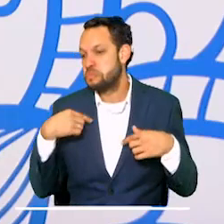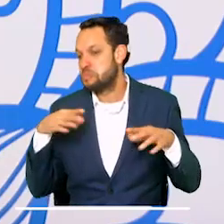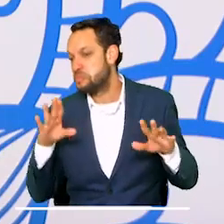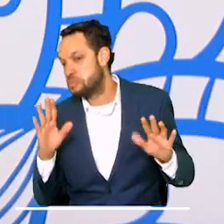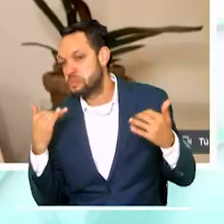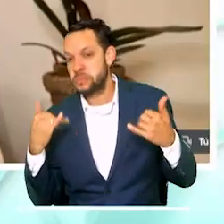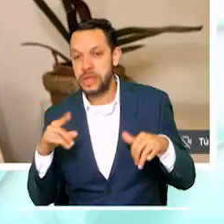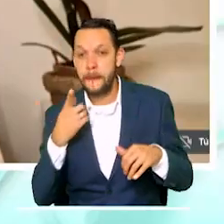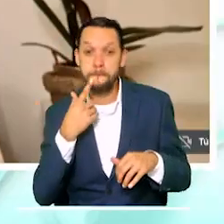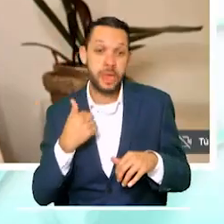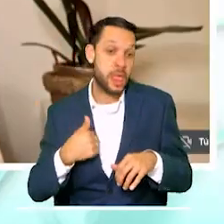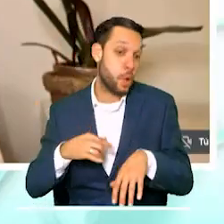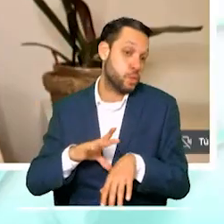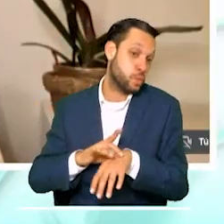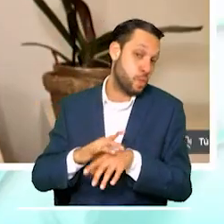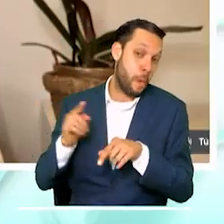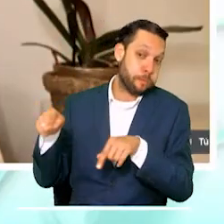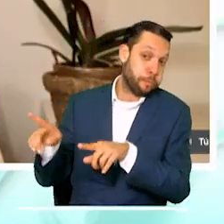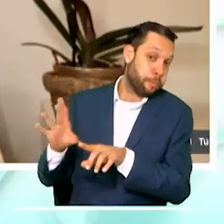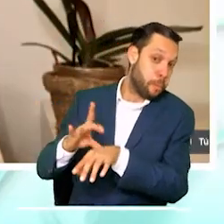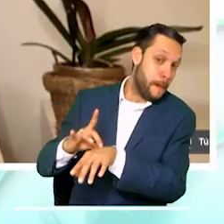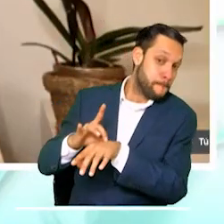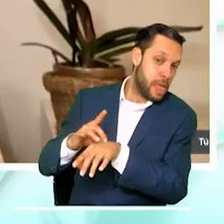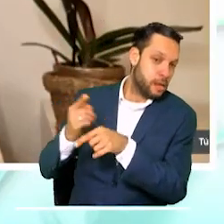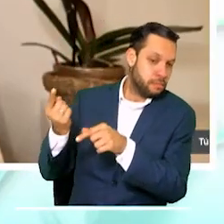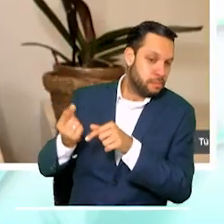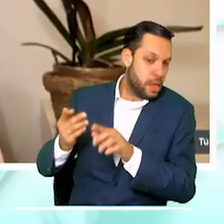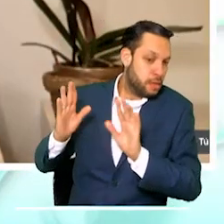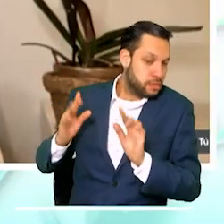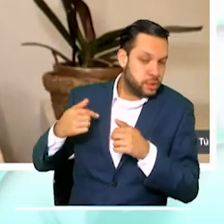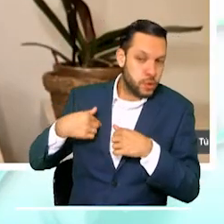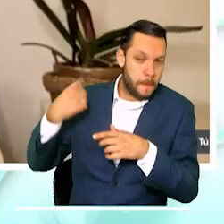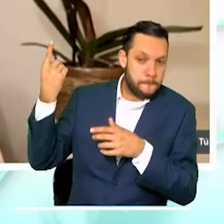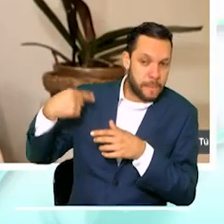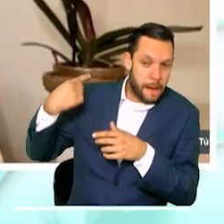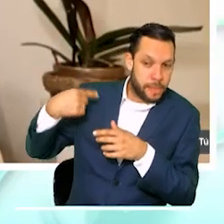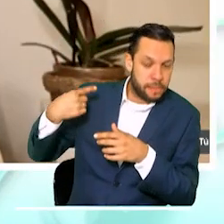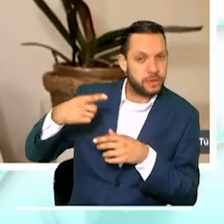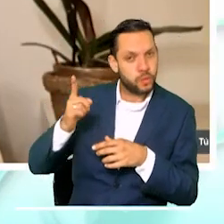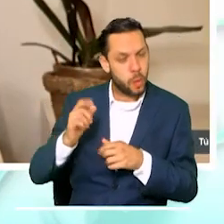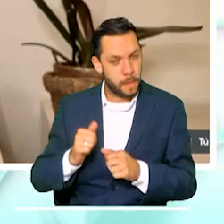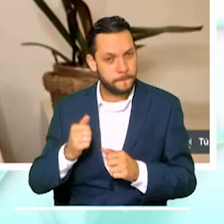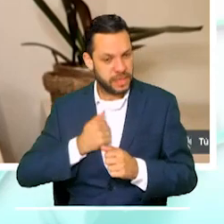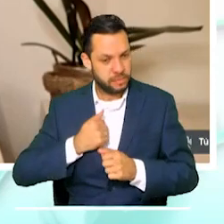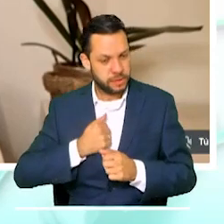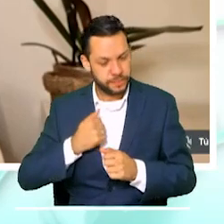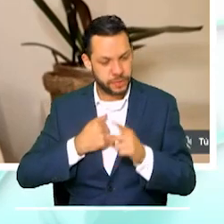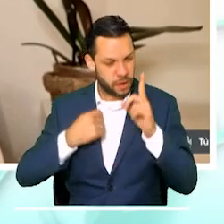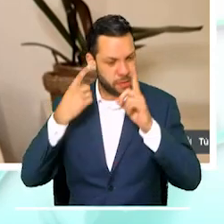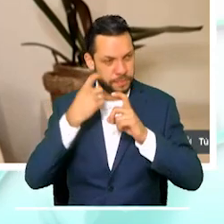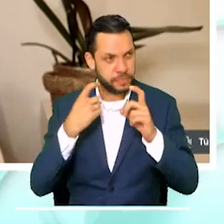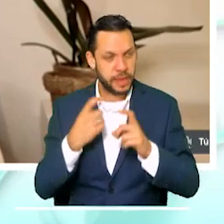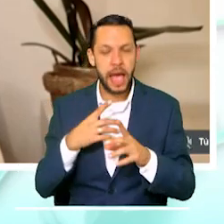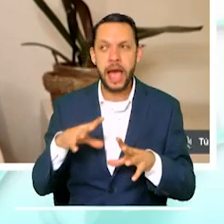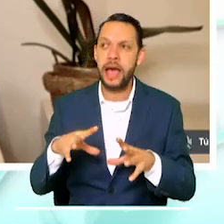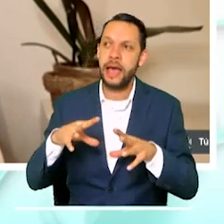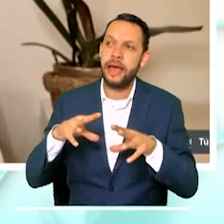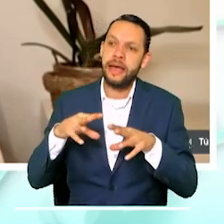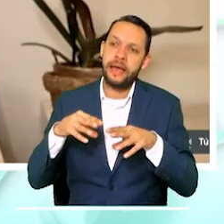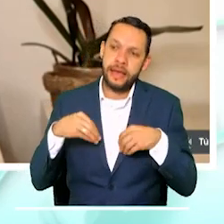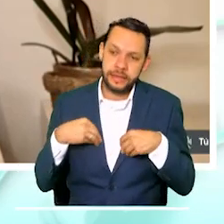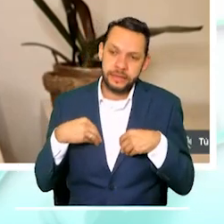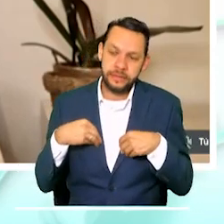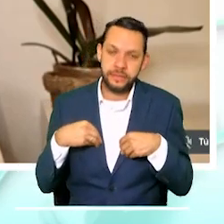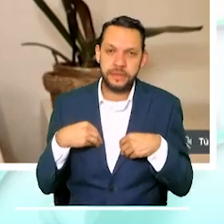doctor me dijo y yo lo hice y el doctor me formuló y yo me lo tomé. Sino que el paciente sea no sea paciente, no